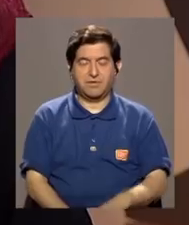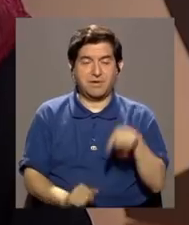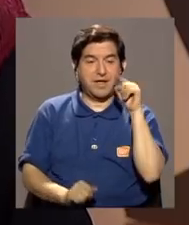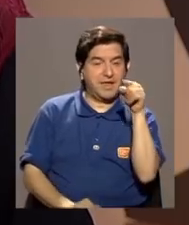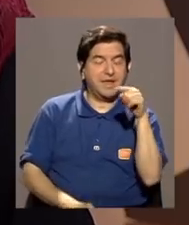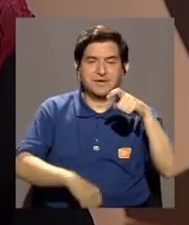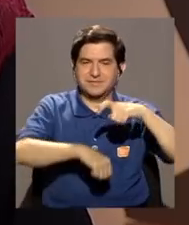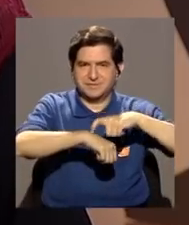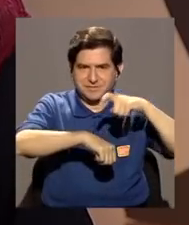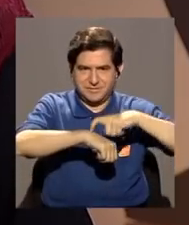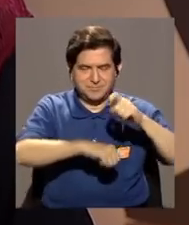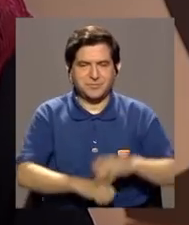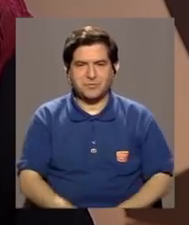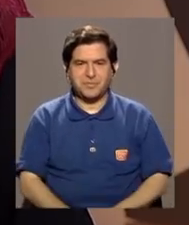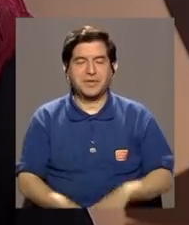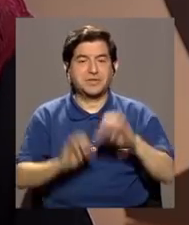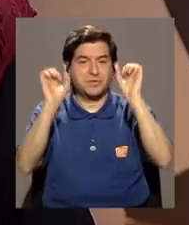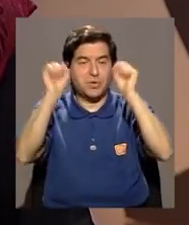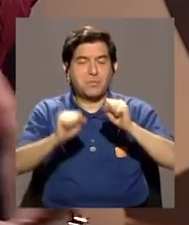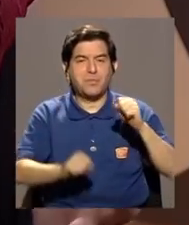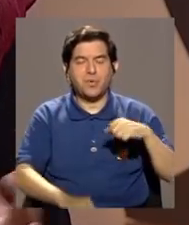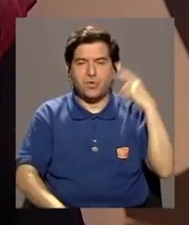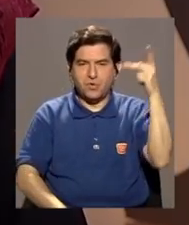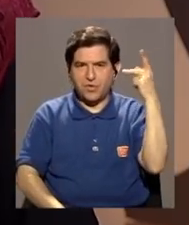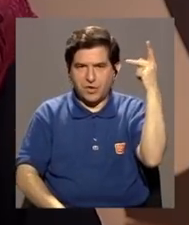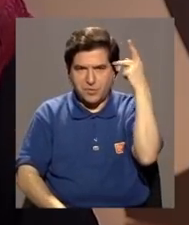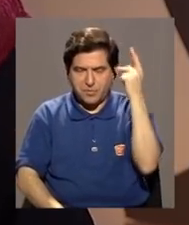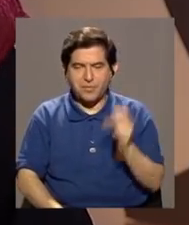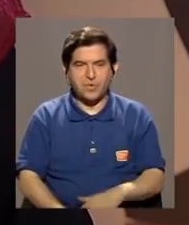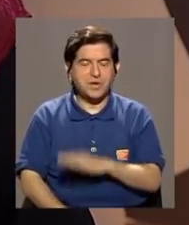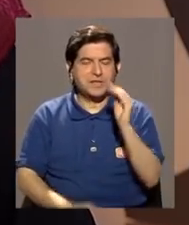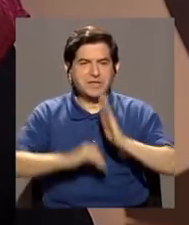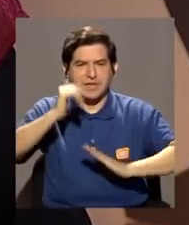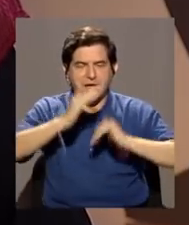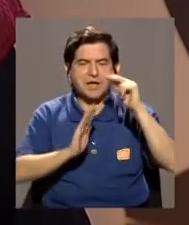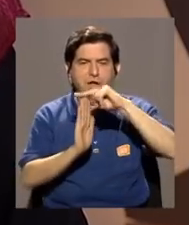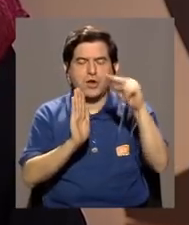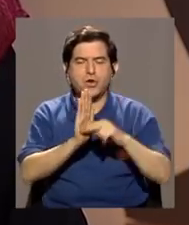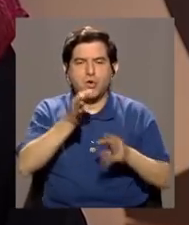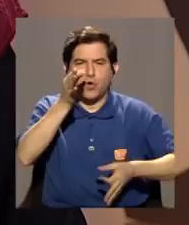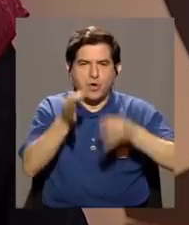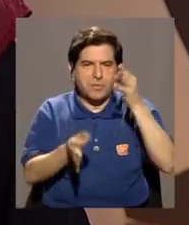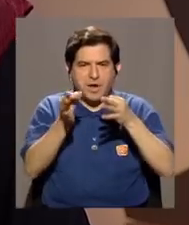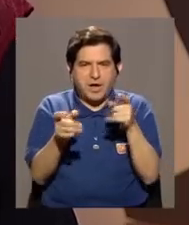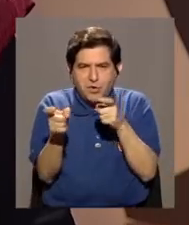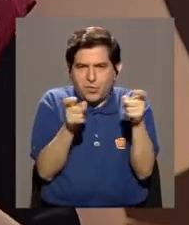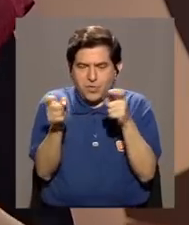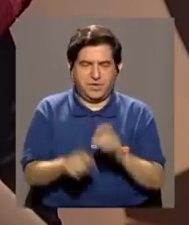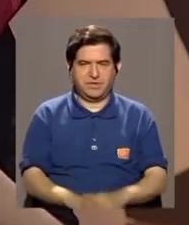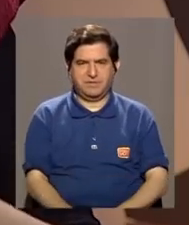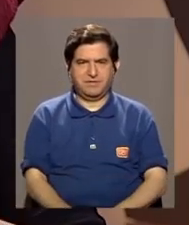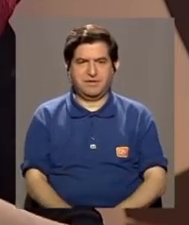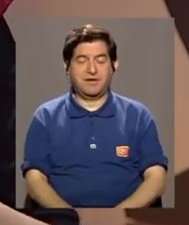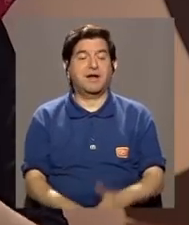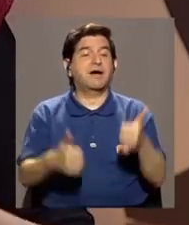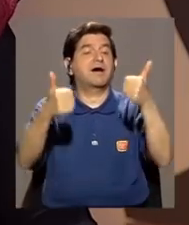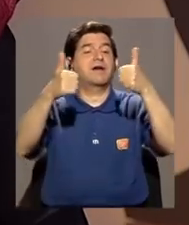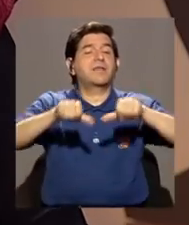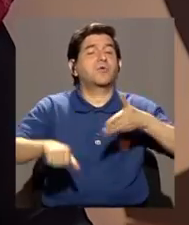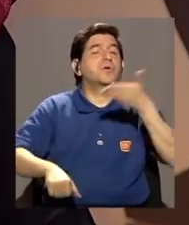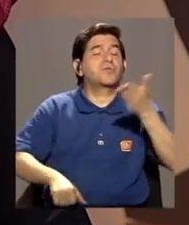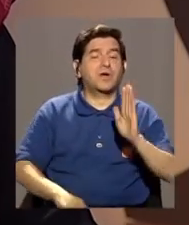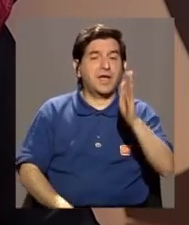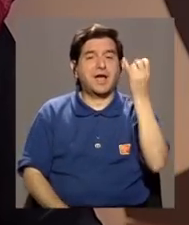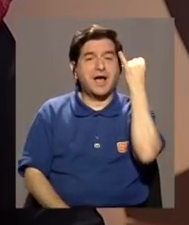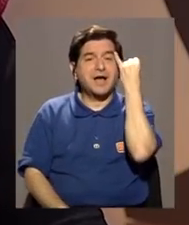desde ahí las la política digamos y la construcción de la norma jurídica para hacerlo de acuerdo